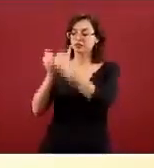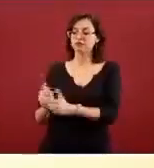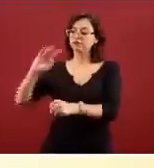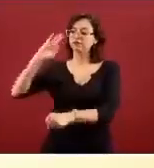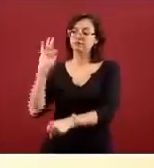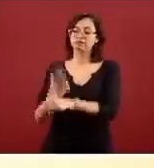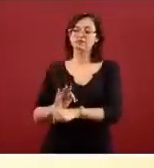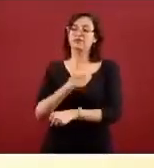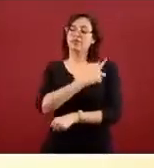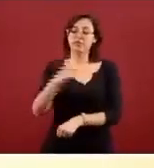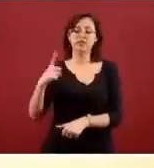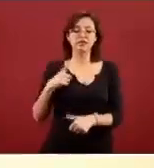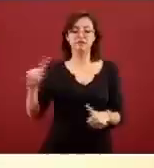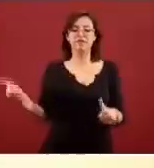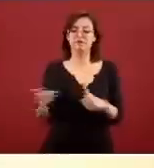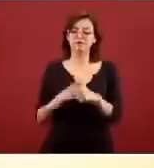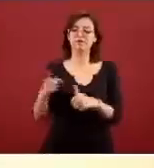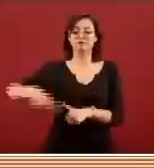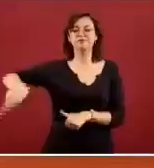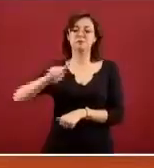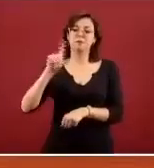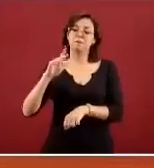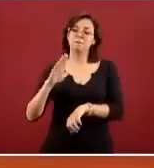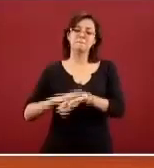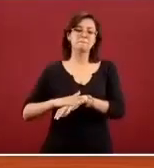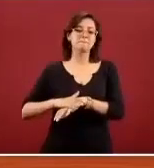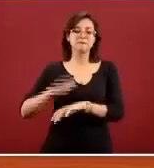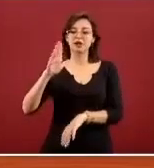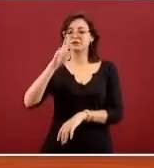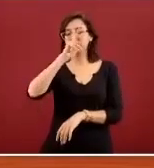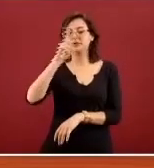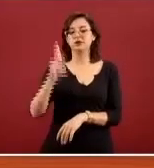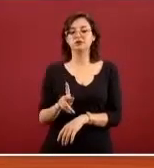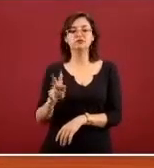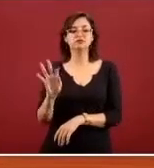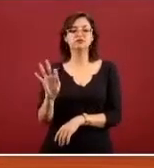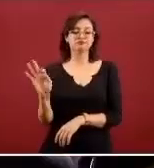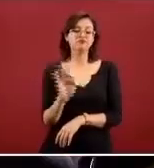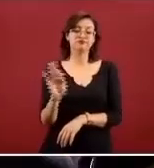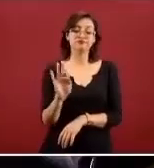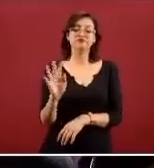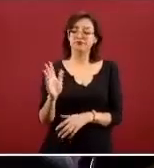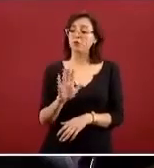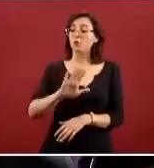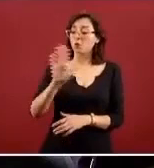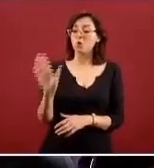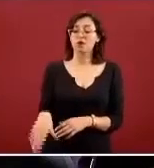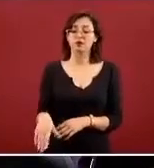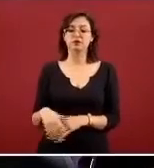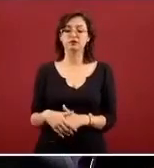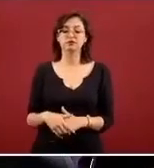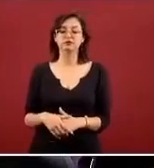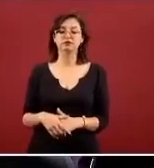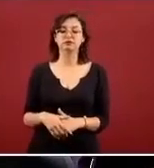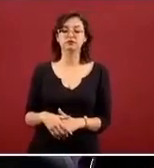sanitaria, porque son los que tienen un mayor riesgo de complicarse y fallecer, como lo estamos viendo en la gráfica. La siguiente,